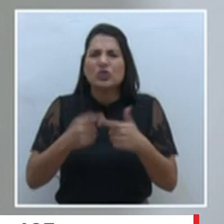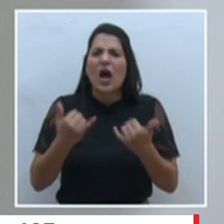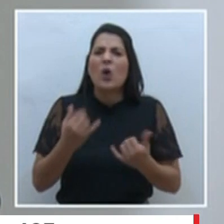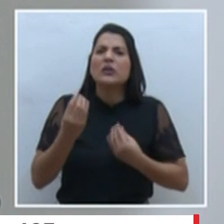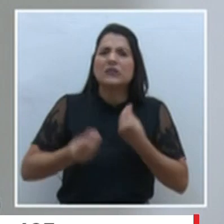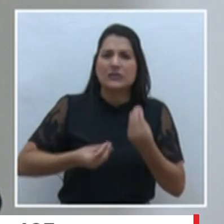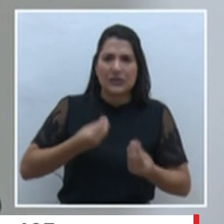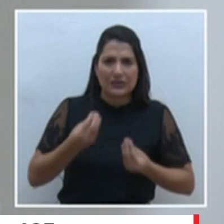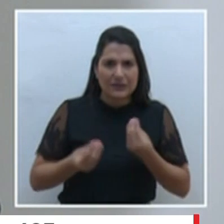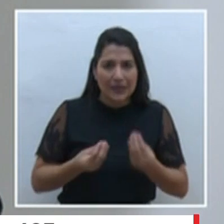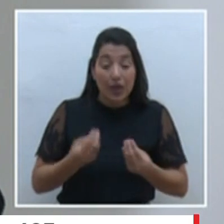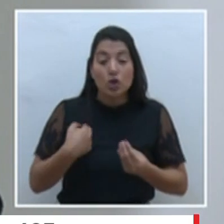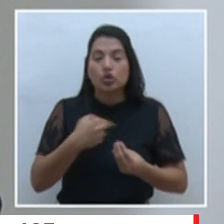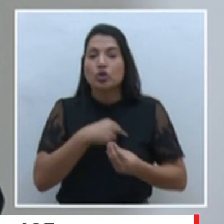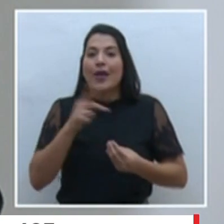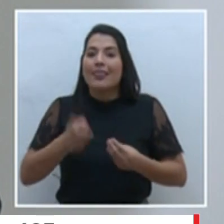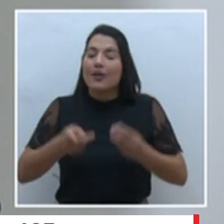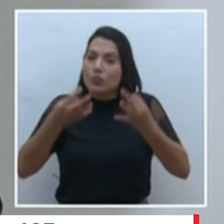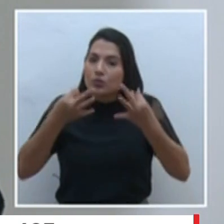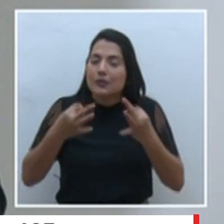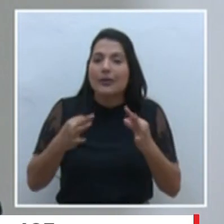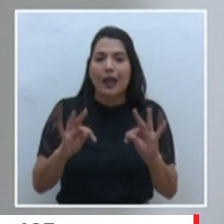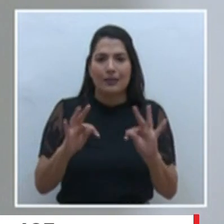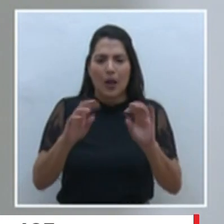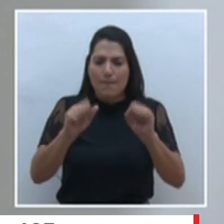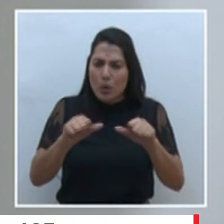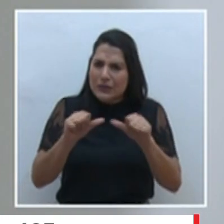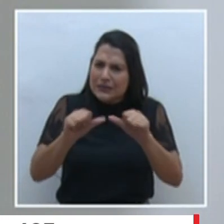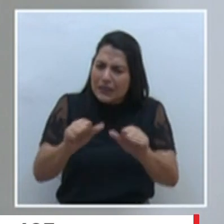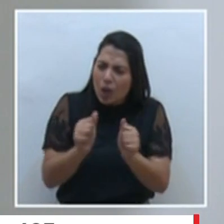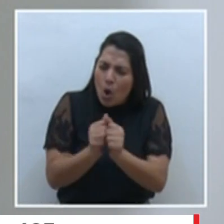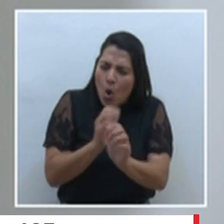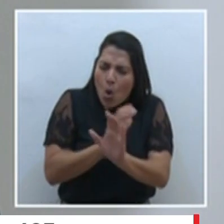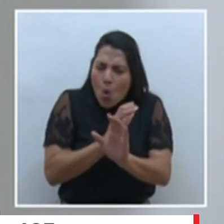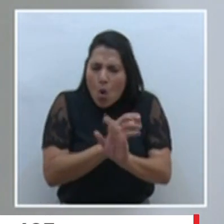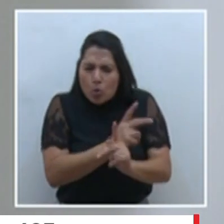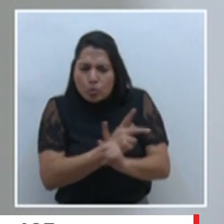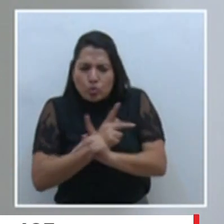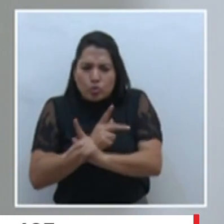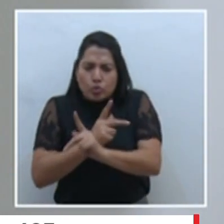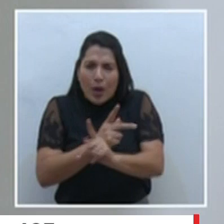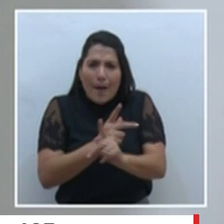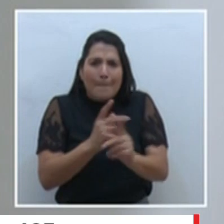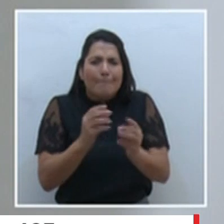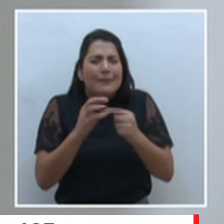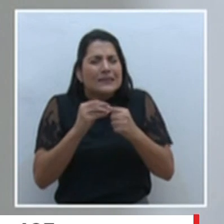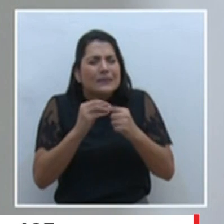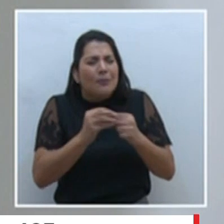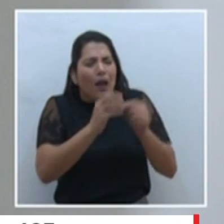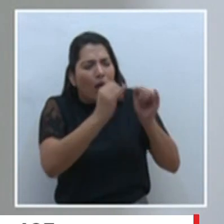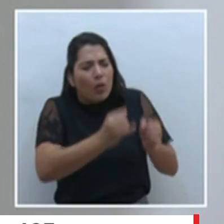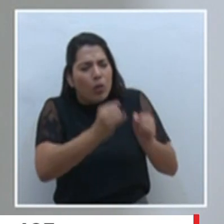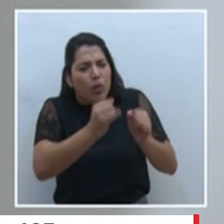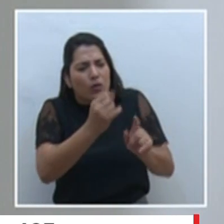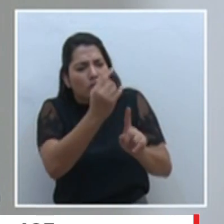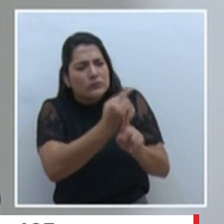es tratar de seguir con las medidas de prevención, sobre todo a nivel individual y a nivel personal. El lavado de manos,